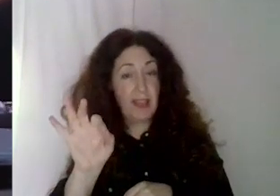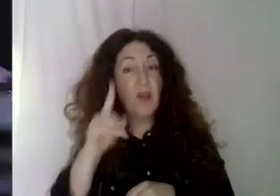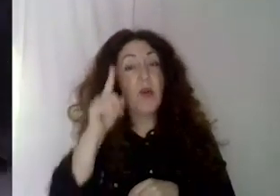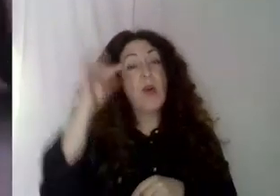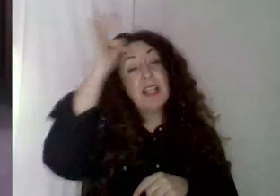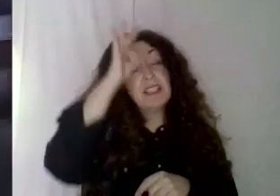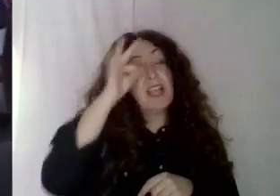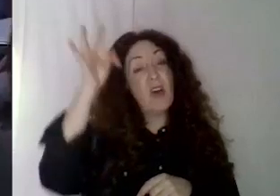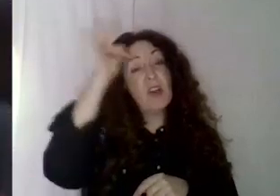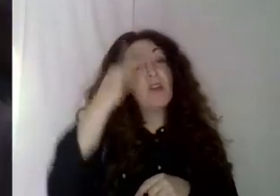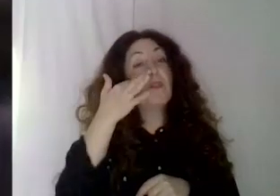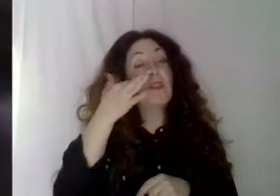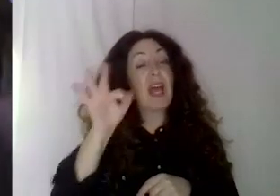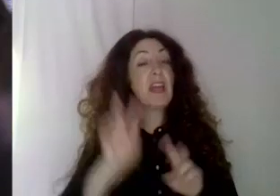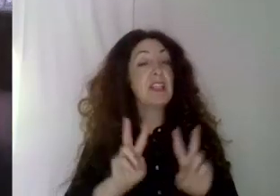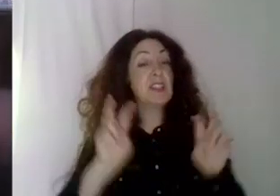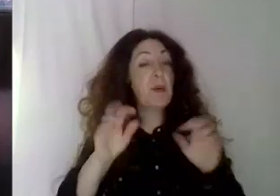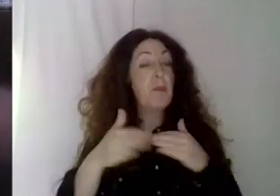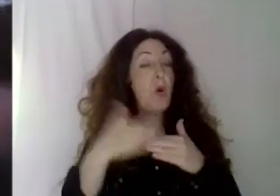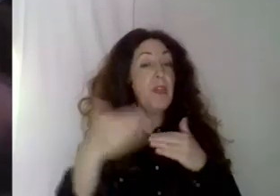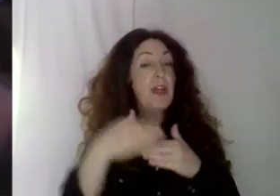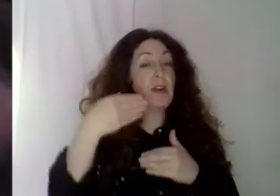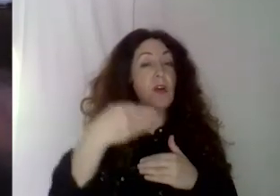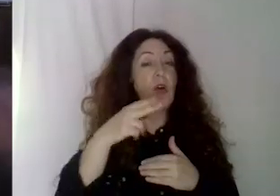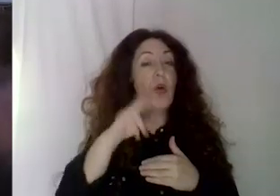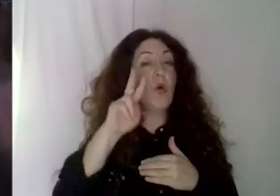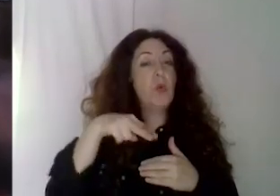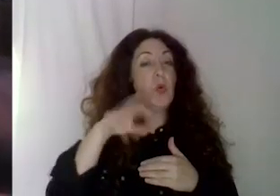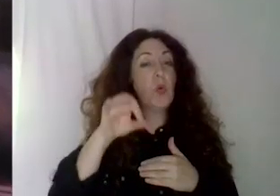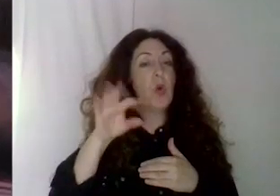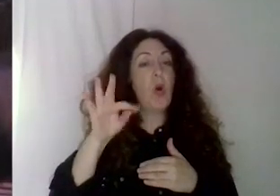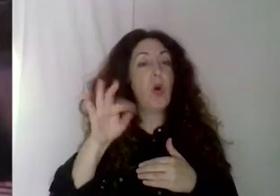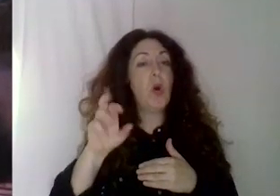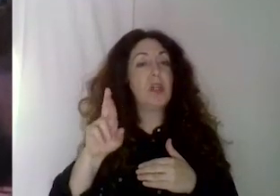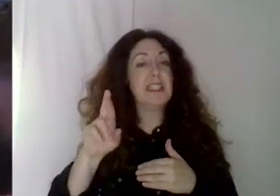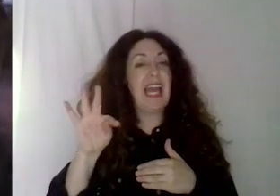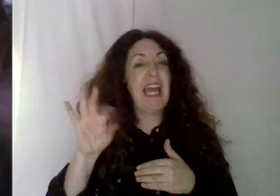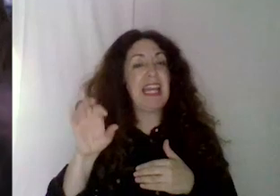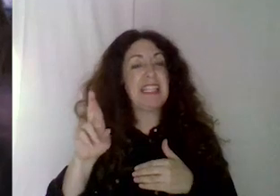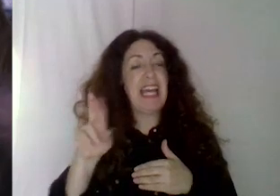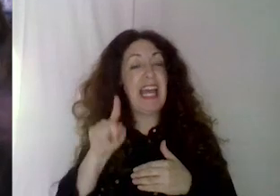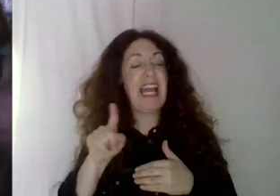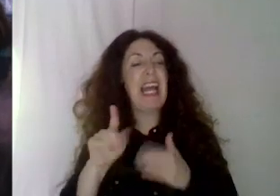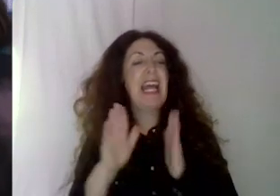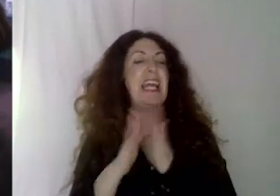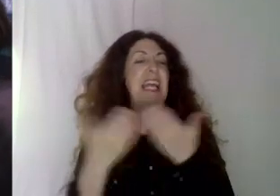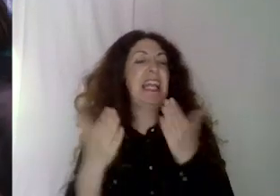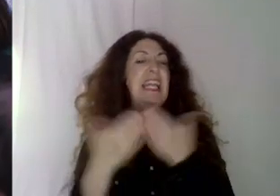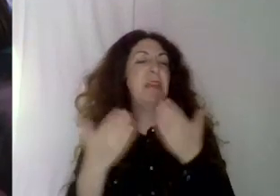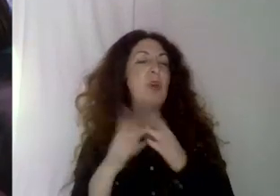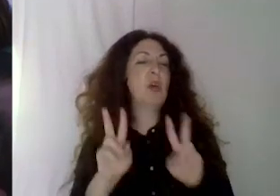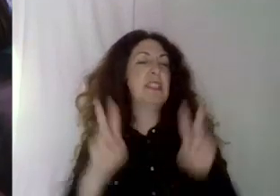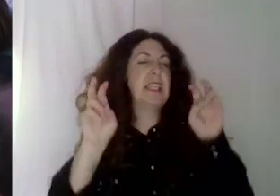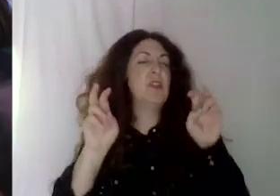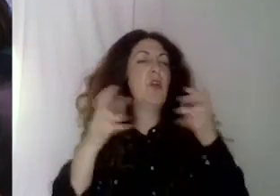teórico de la politología francés moderno, que se llama Bruno Tertre, ha denominado con una frase que